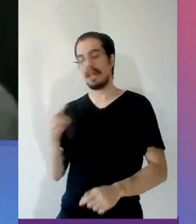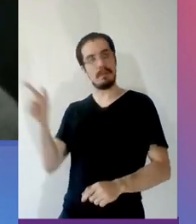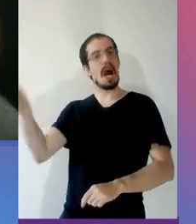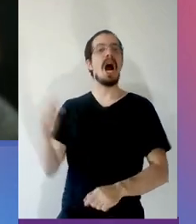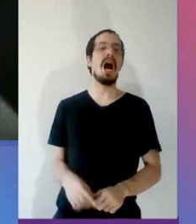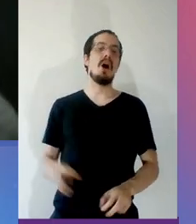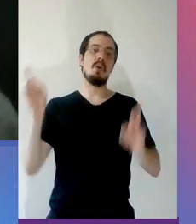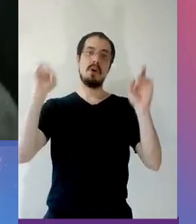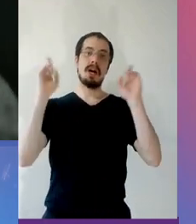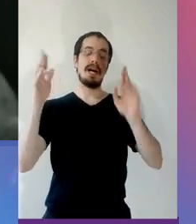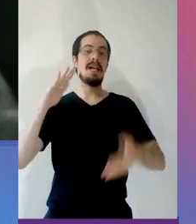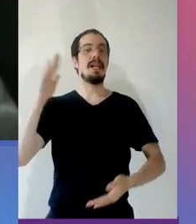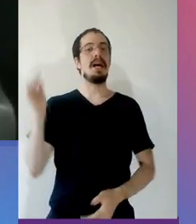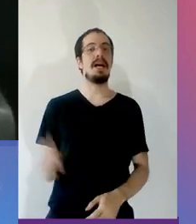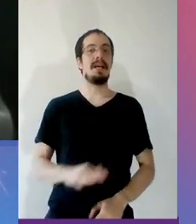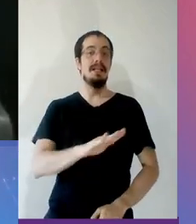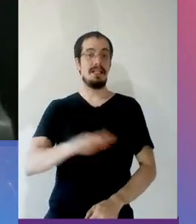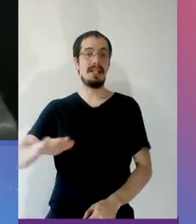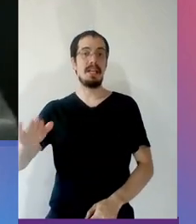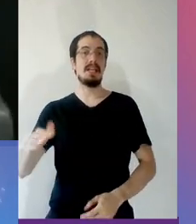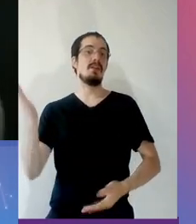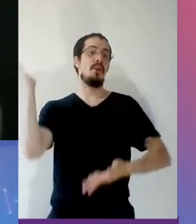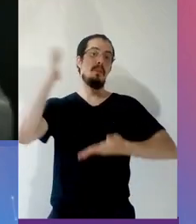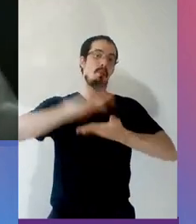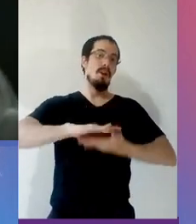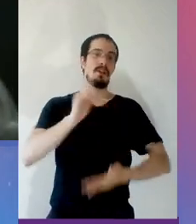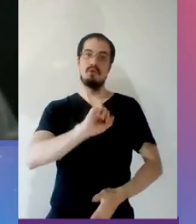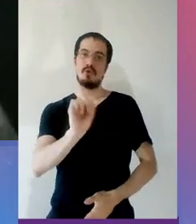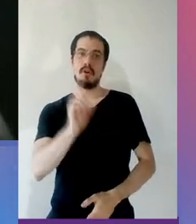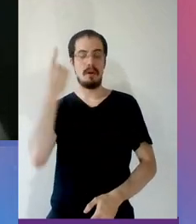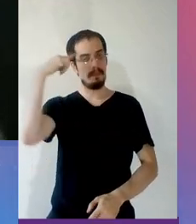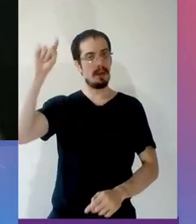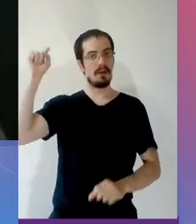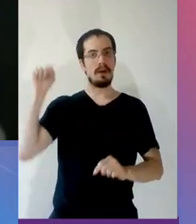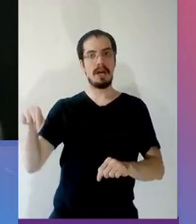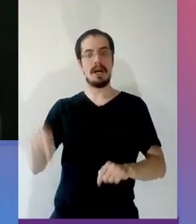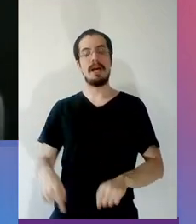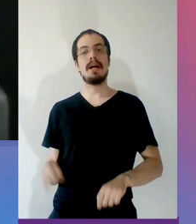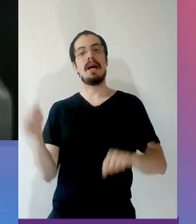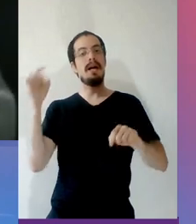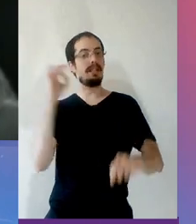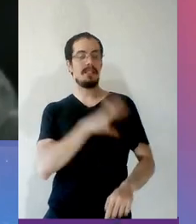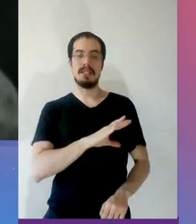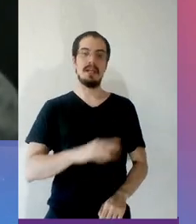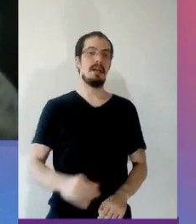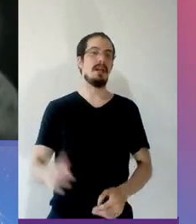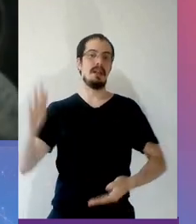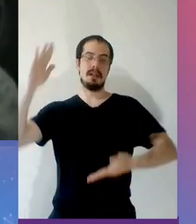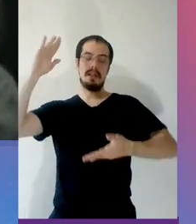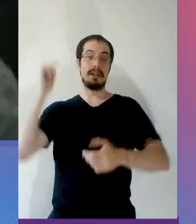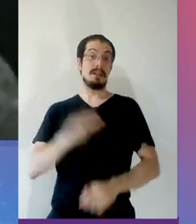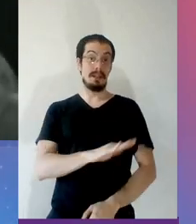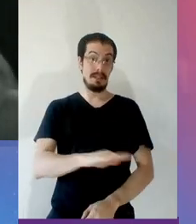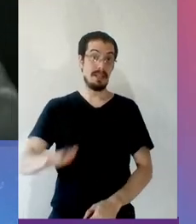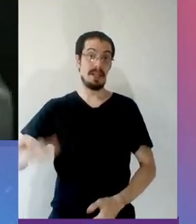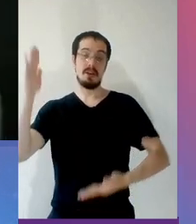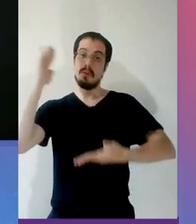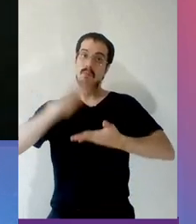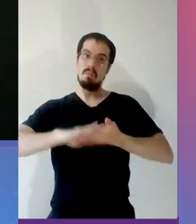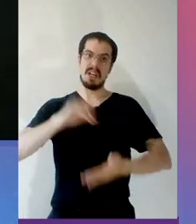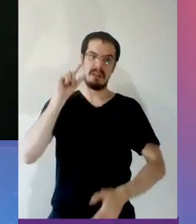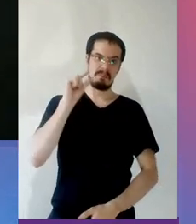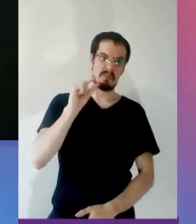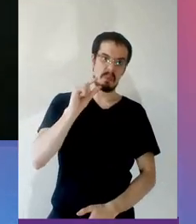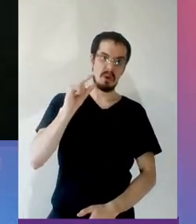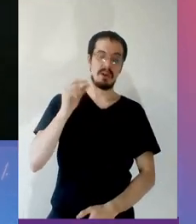no se mueran. Bueno, aquí en Chile hace tiempo que por suerte los niños se mueren muy poco. Tenemos la mortalidad infantil prácticamente